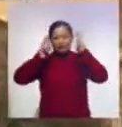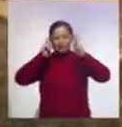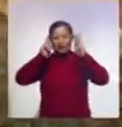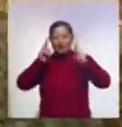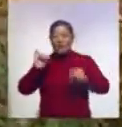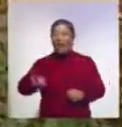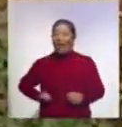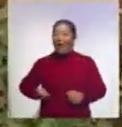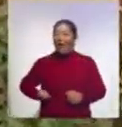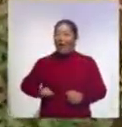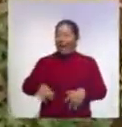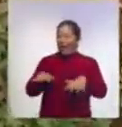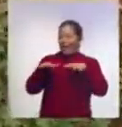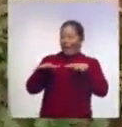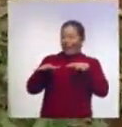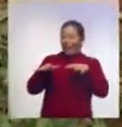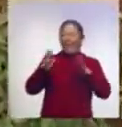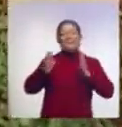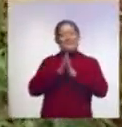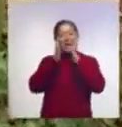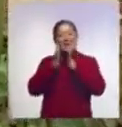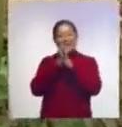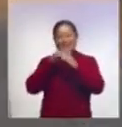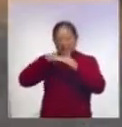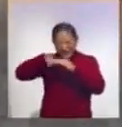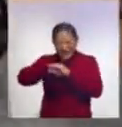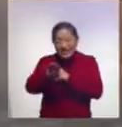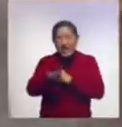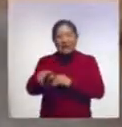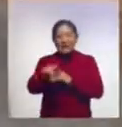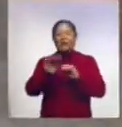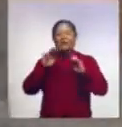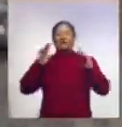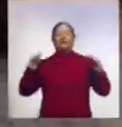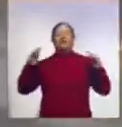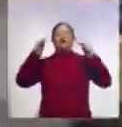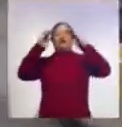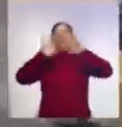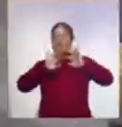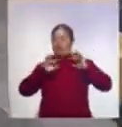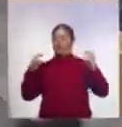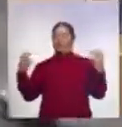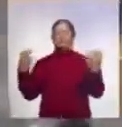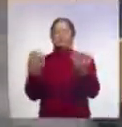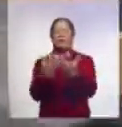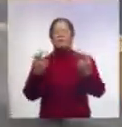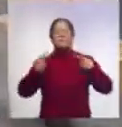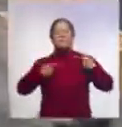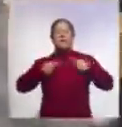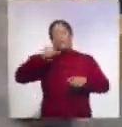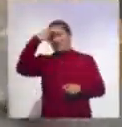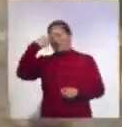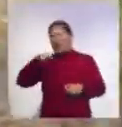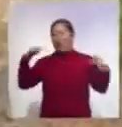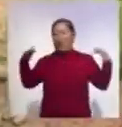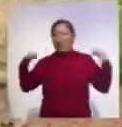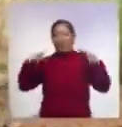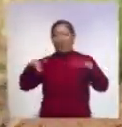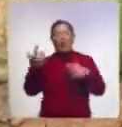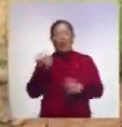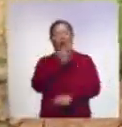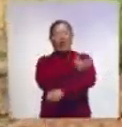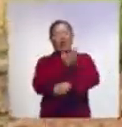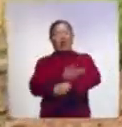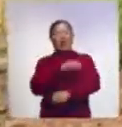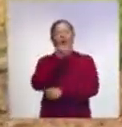recorridos micoturísticos. Hasta las faldas de la Malinche, varios visitantes provenientes de la Ciudad de México llegaron acompañados por Amaranta